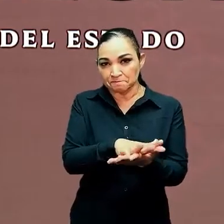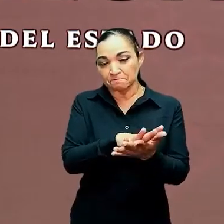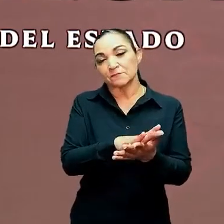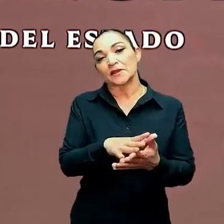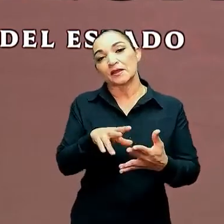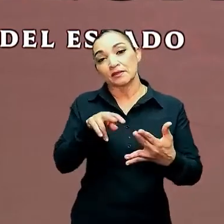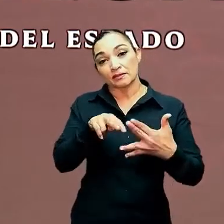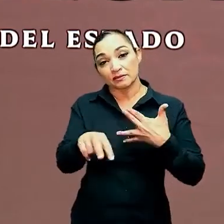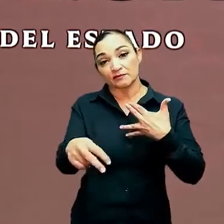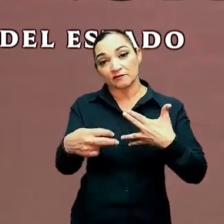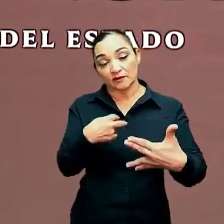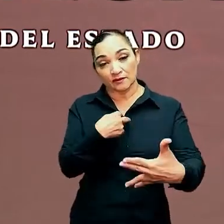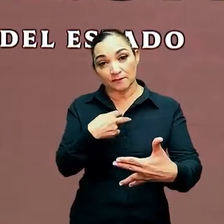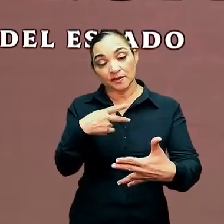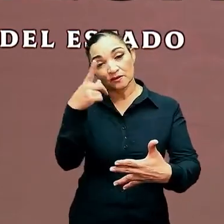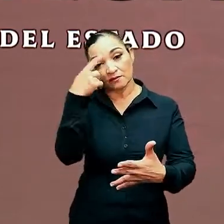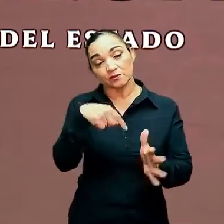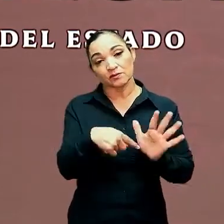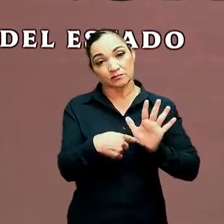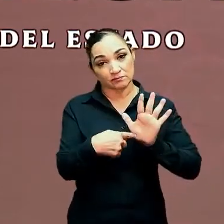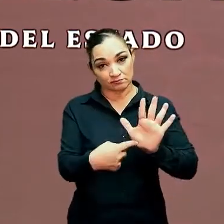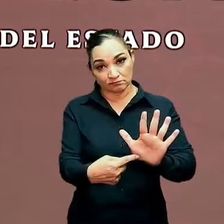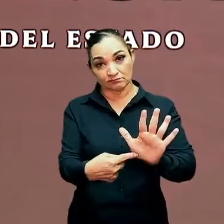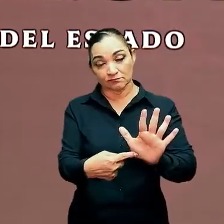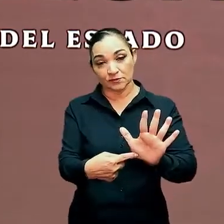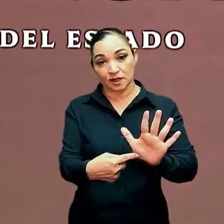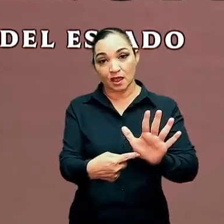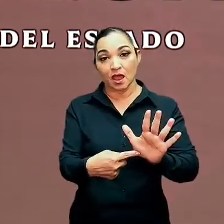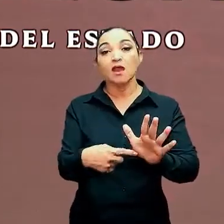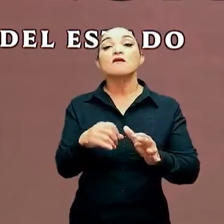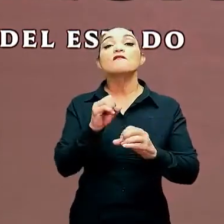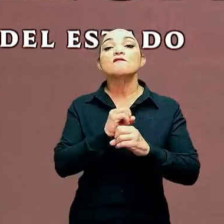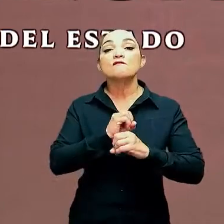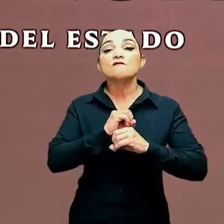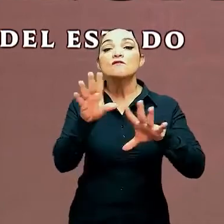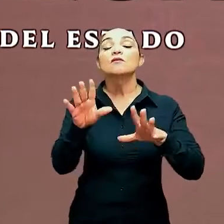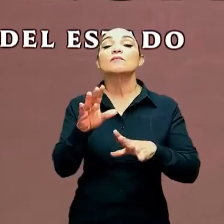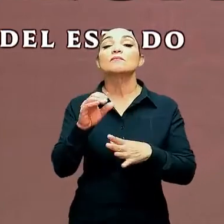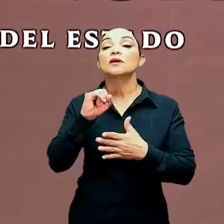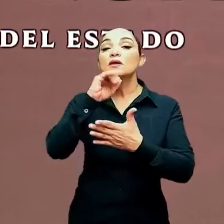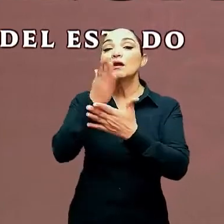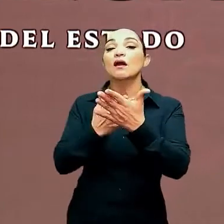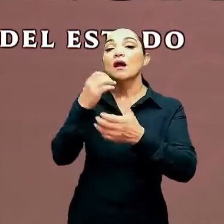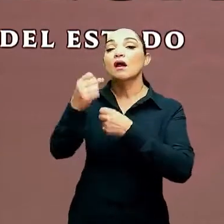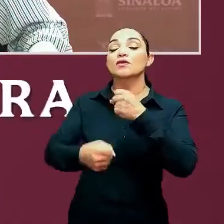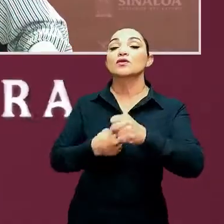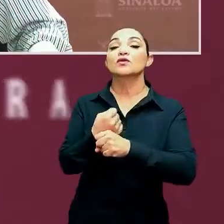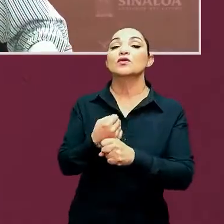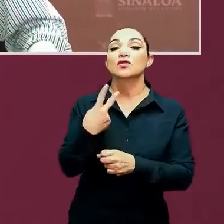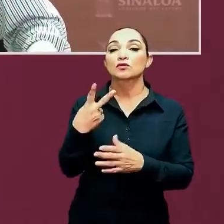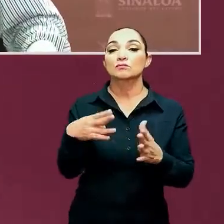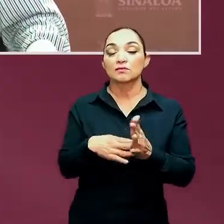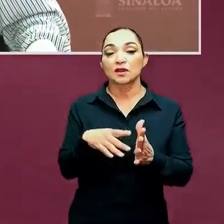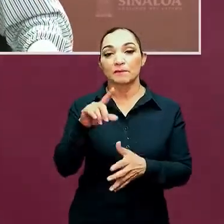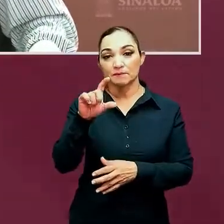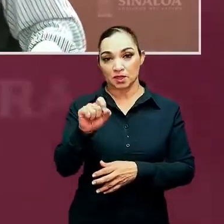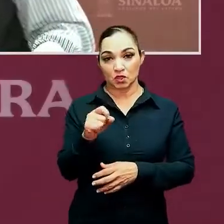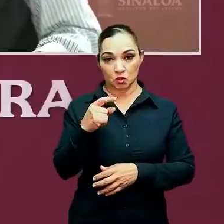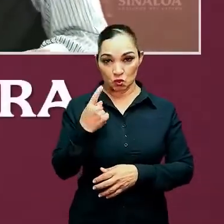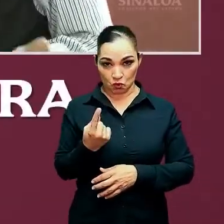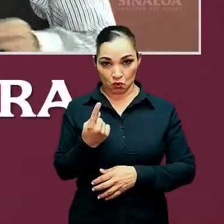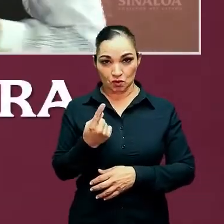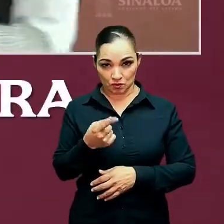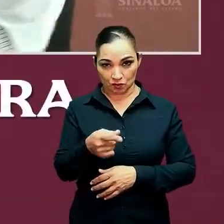y luego la rendición de cuentas, fue 2021 cuando se hizo eso, ¿lo sabes? Sí, durante